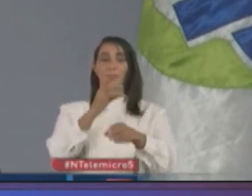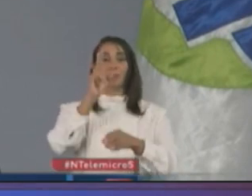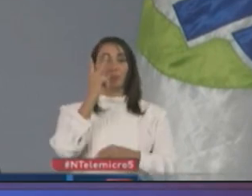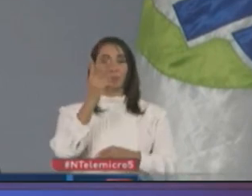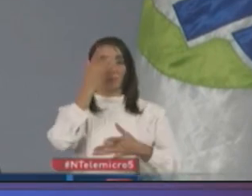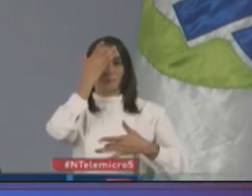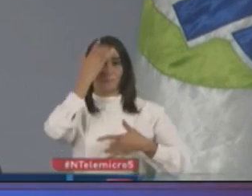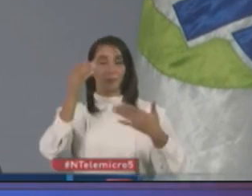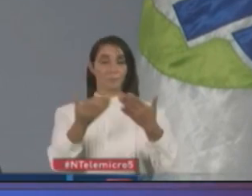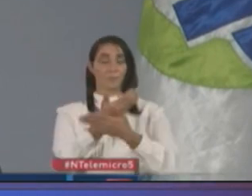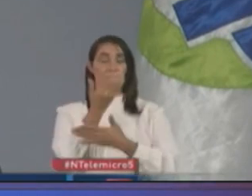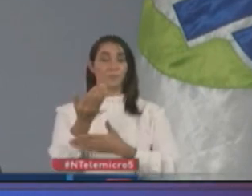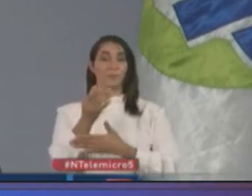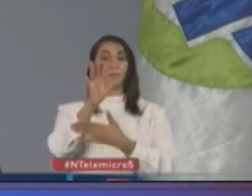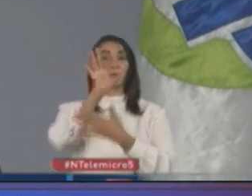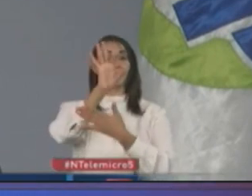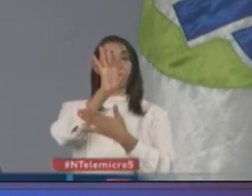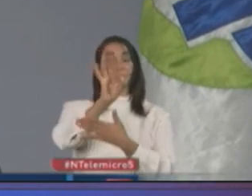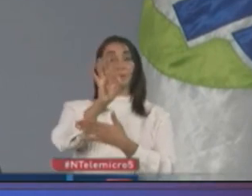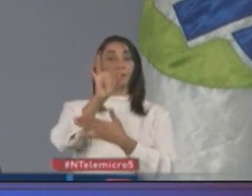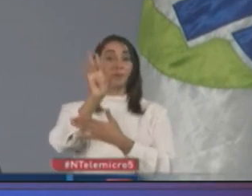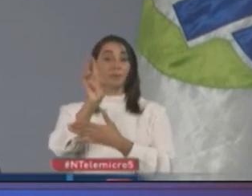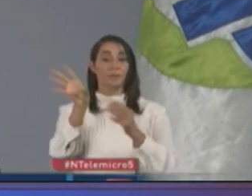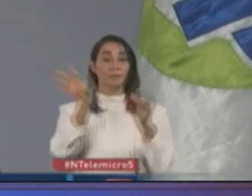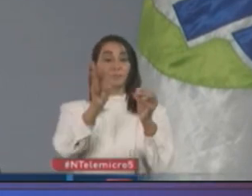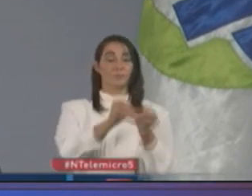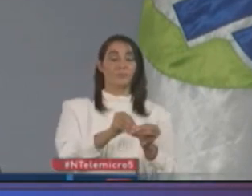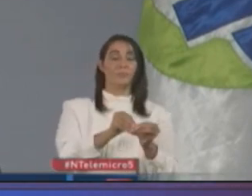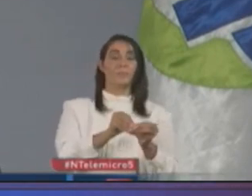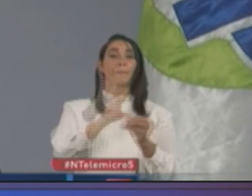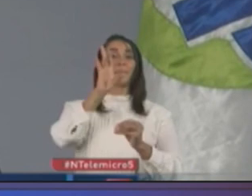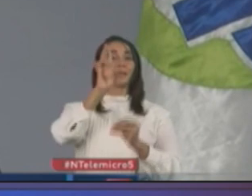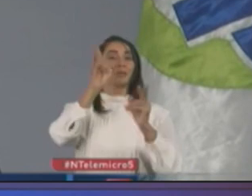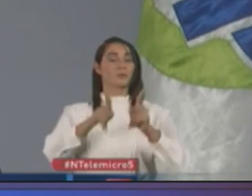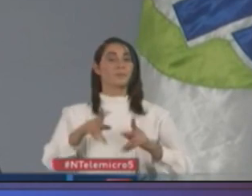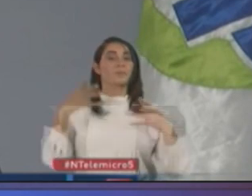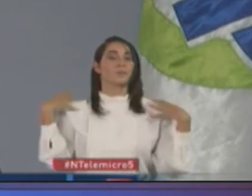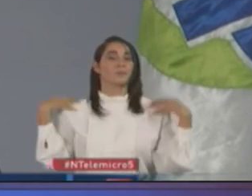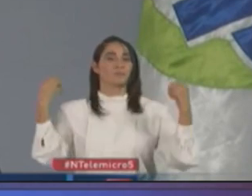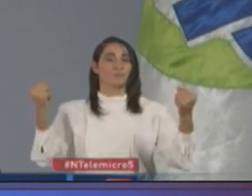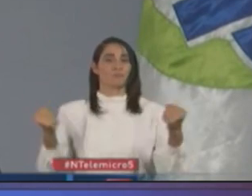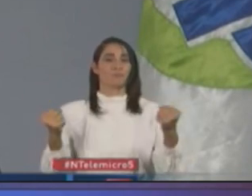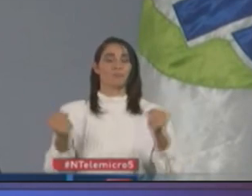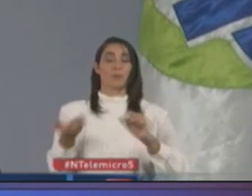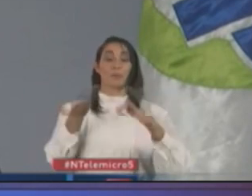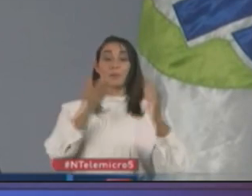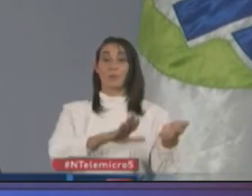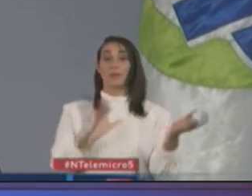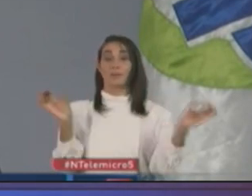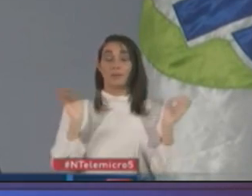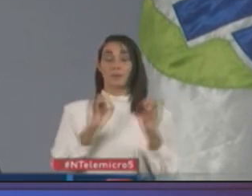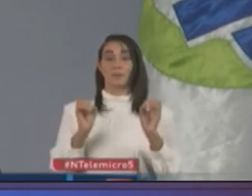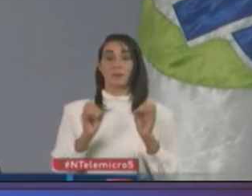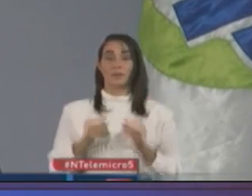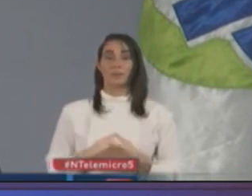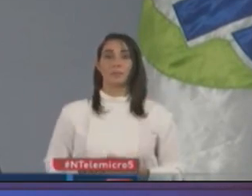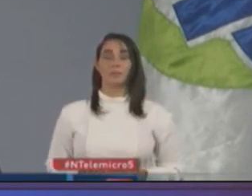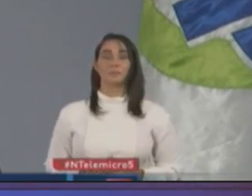casos nuevos, 97 acumulados, 7 recuperados, 0